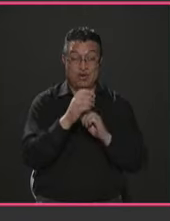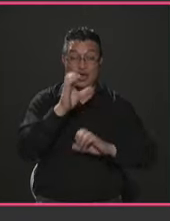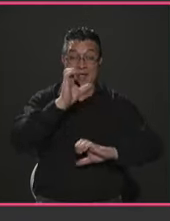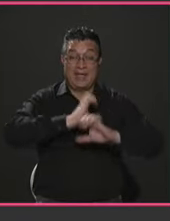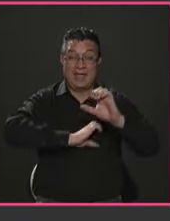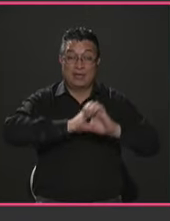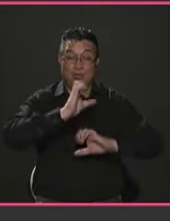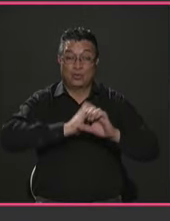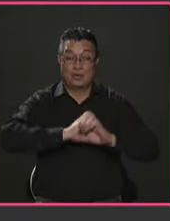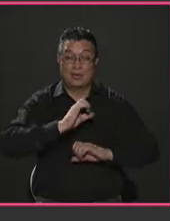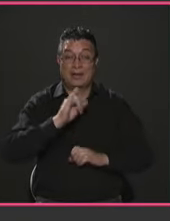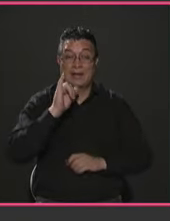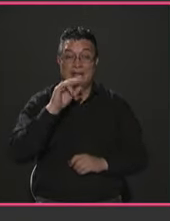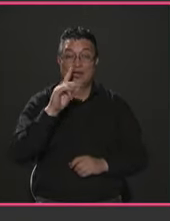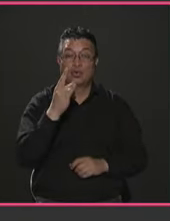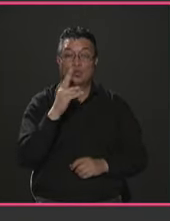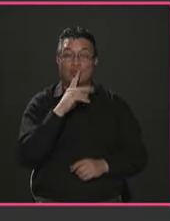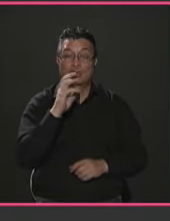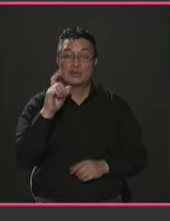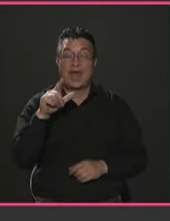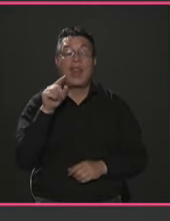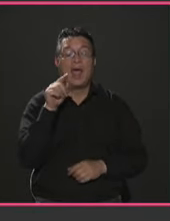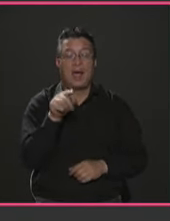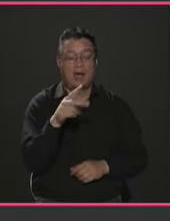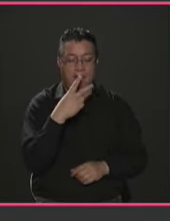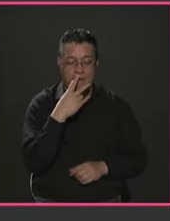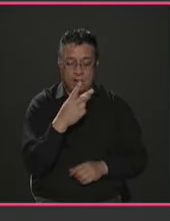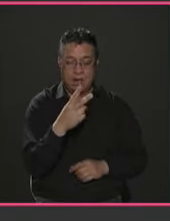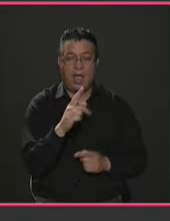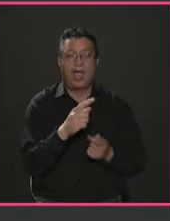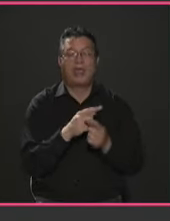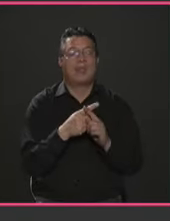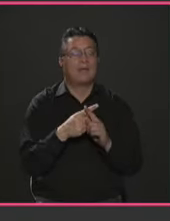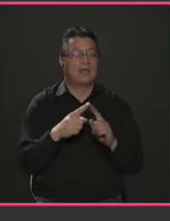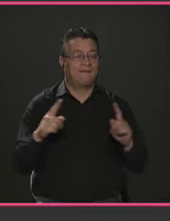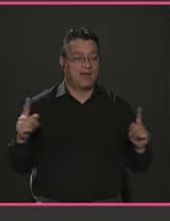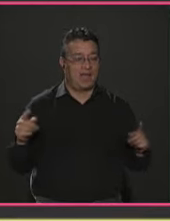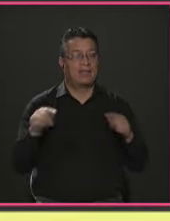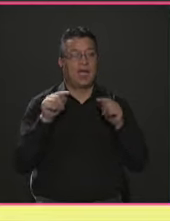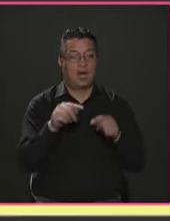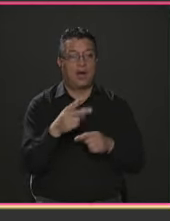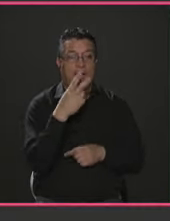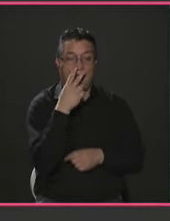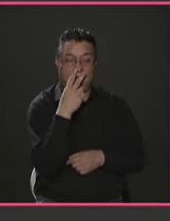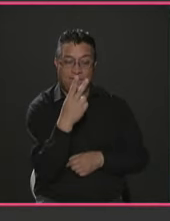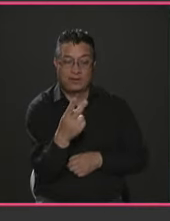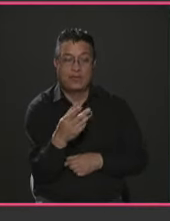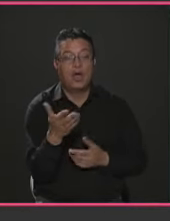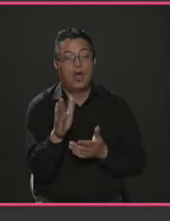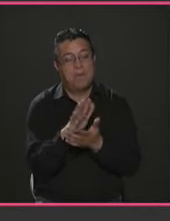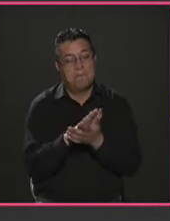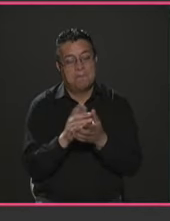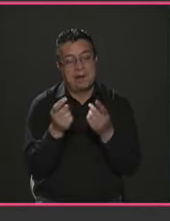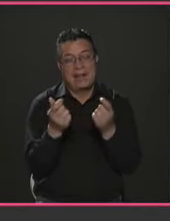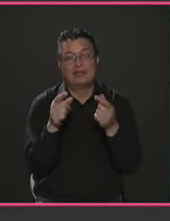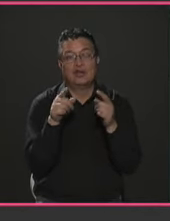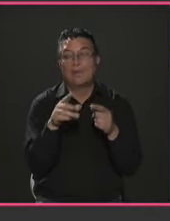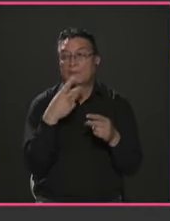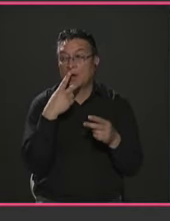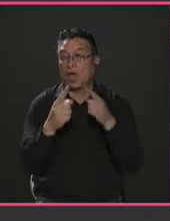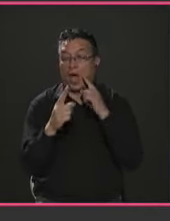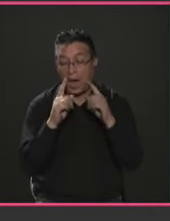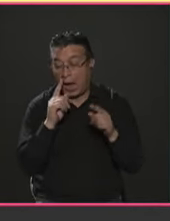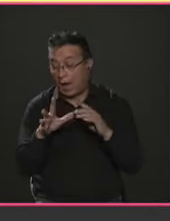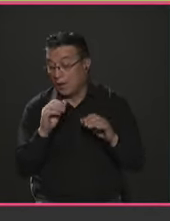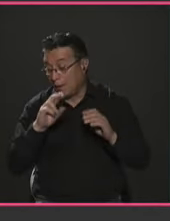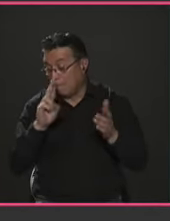vemos una imagen bastante distinta parecía a lo que vemos hoy tenemos el argumento de si es